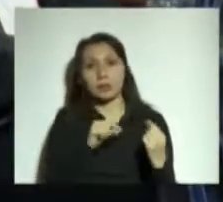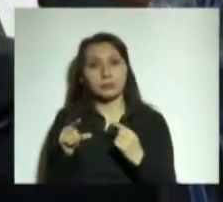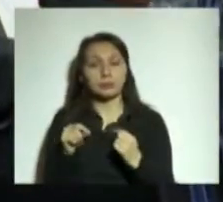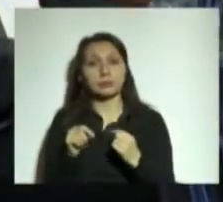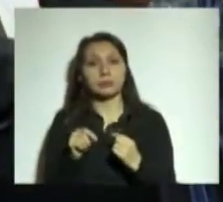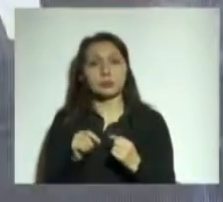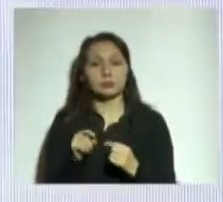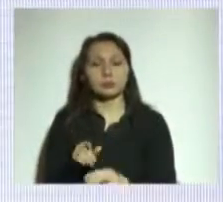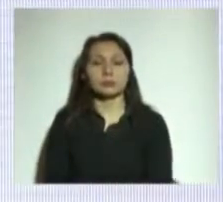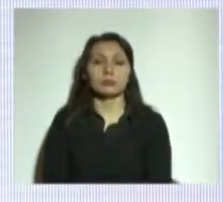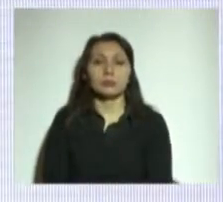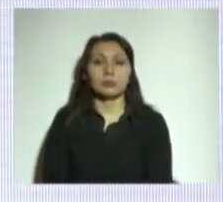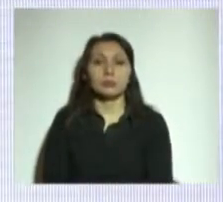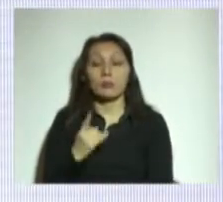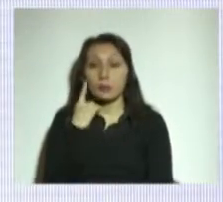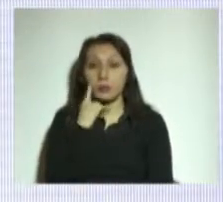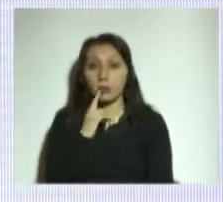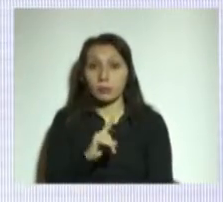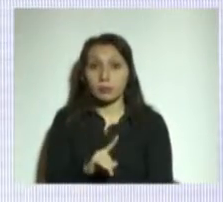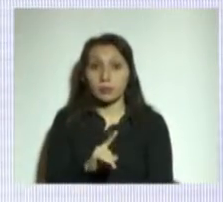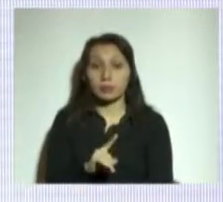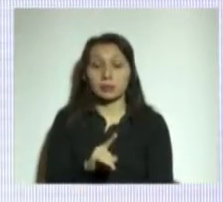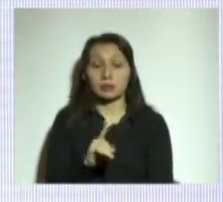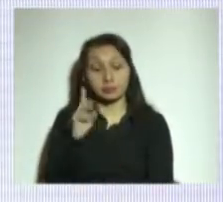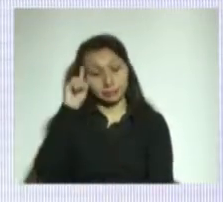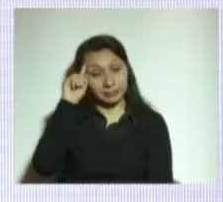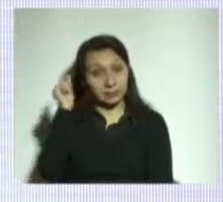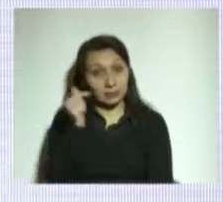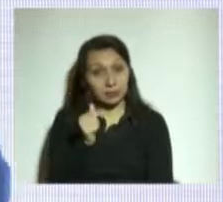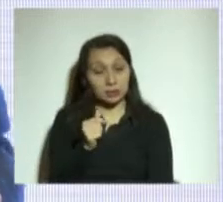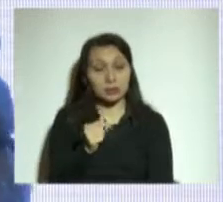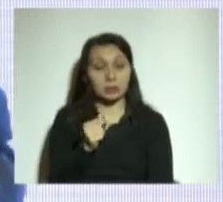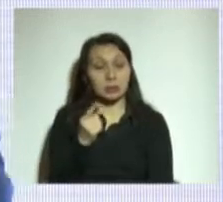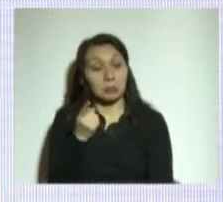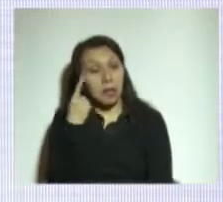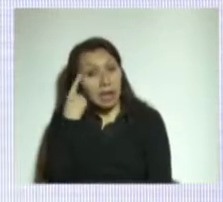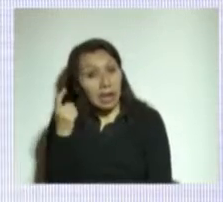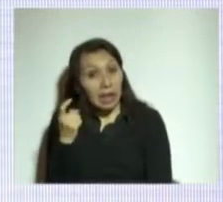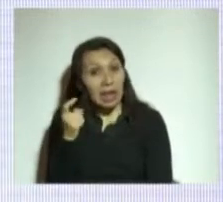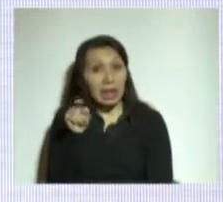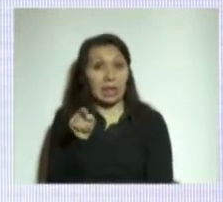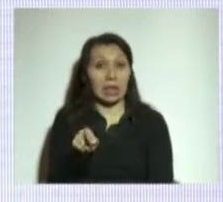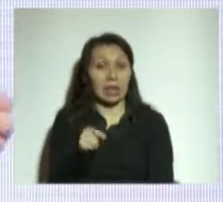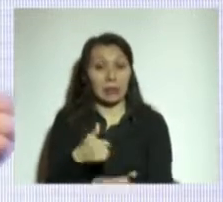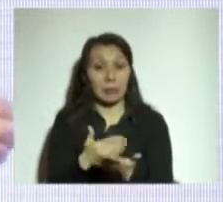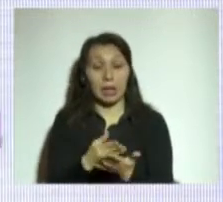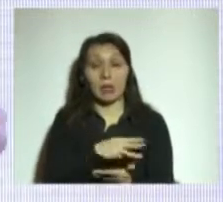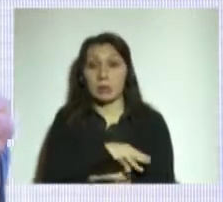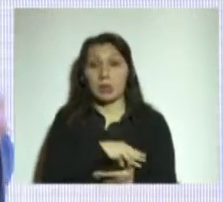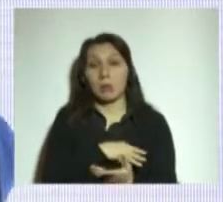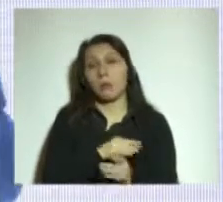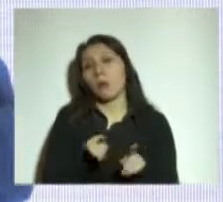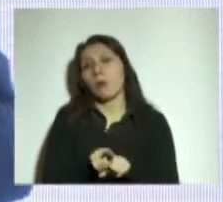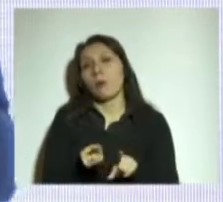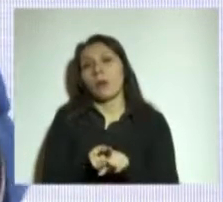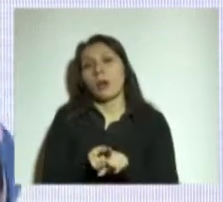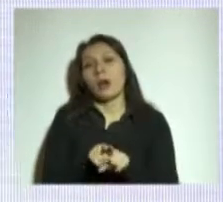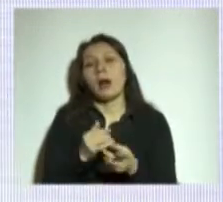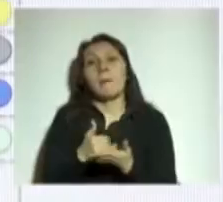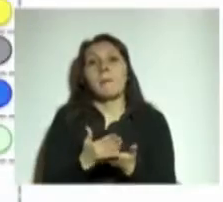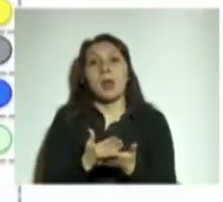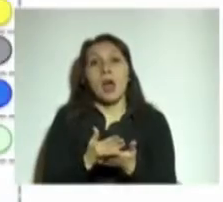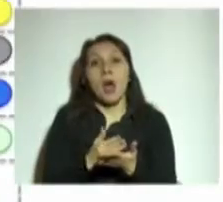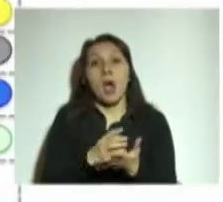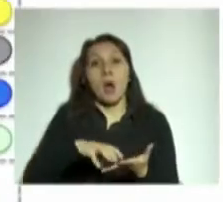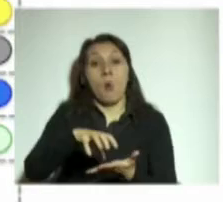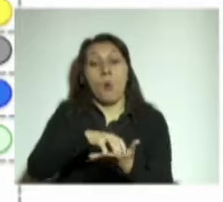entre las diferentes administraciones. Por lo tanto, el que crea que un plan metropolitano es como un plan urbano